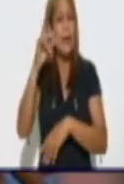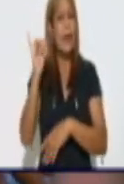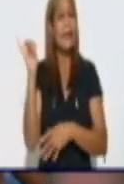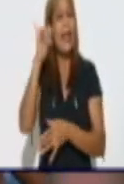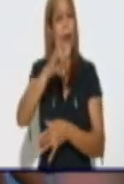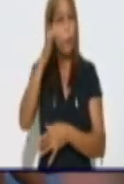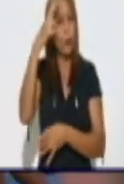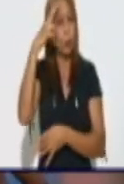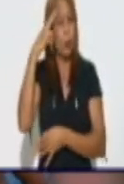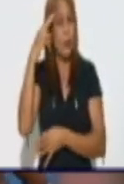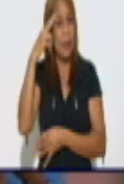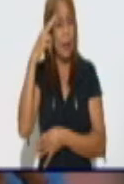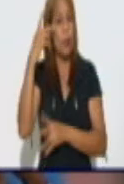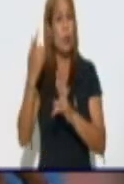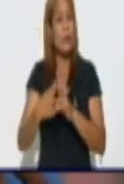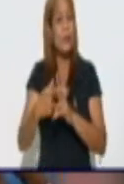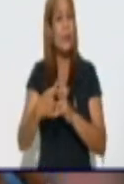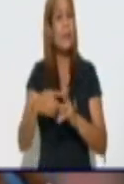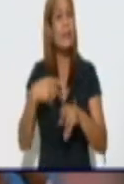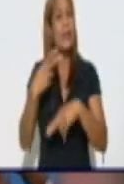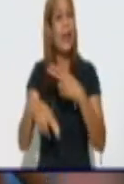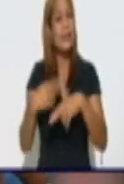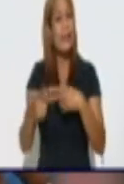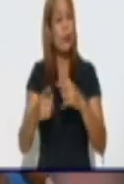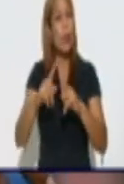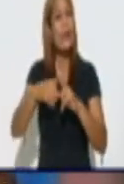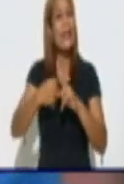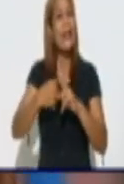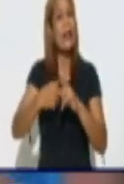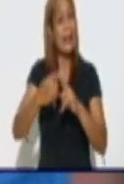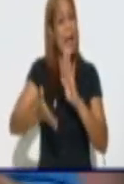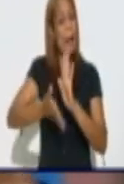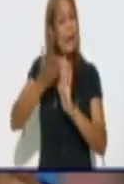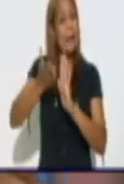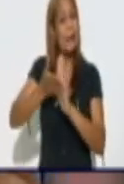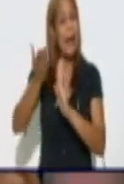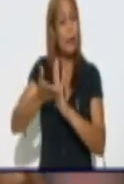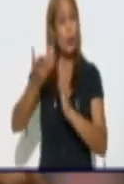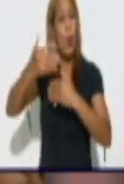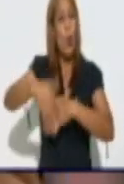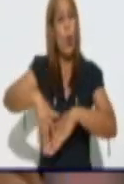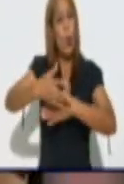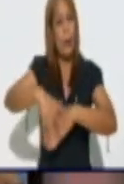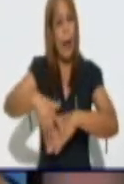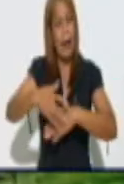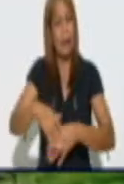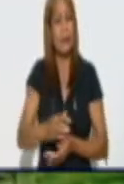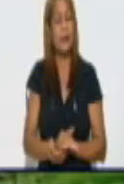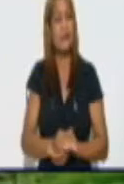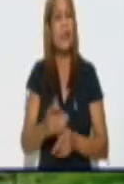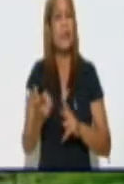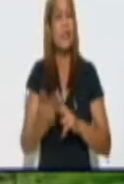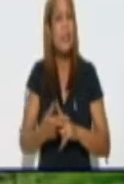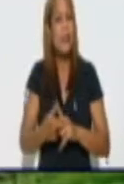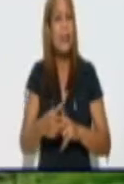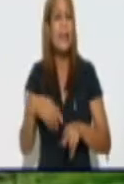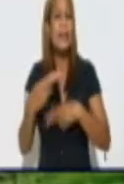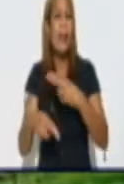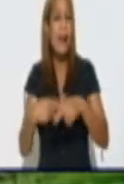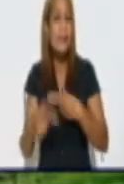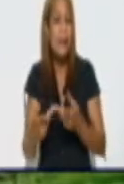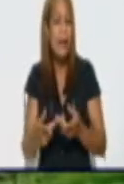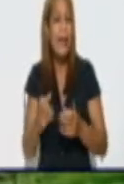haciendo una calle que se está rehabilitando las 3 redes a la misma vez. ¿Y qué se va a hacer en Rosa la Bayamesa? ¿El mismo trabajo